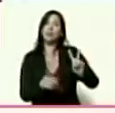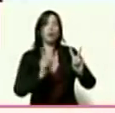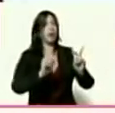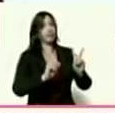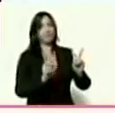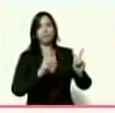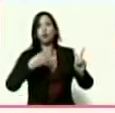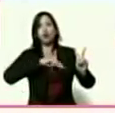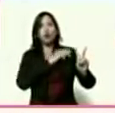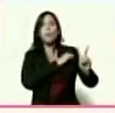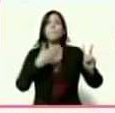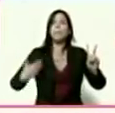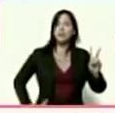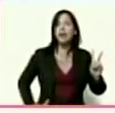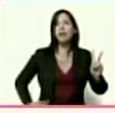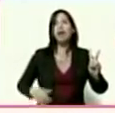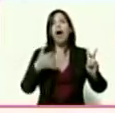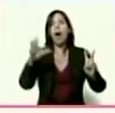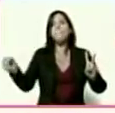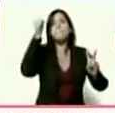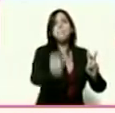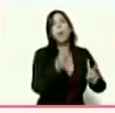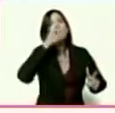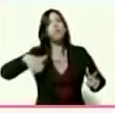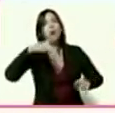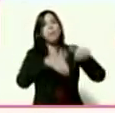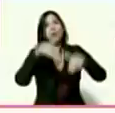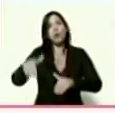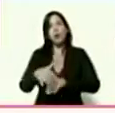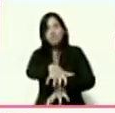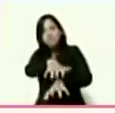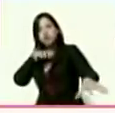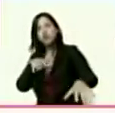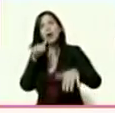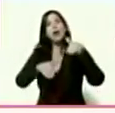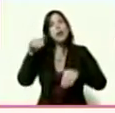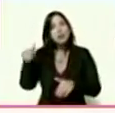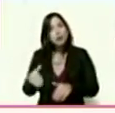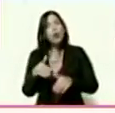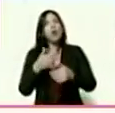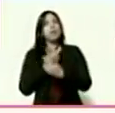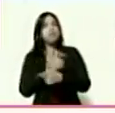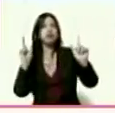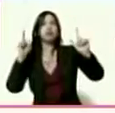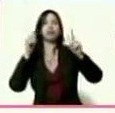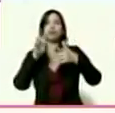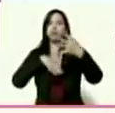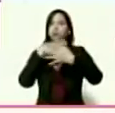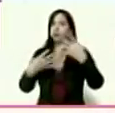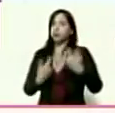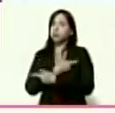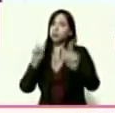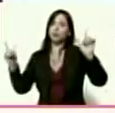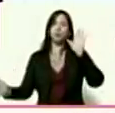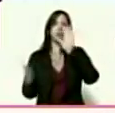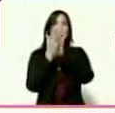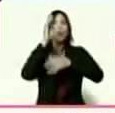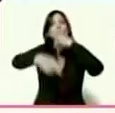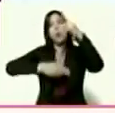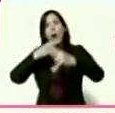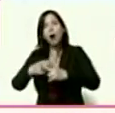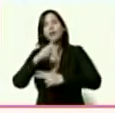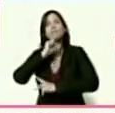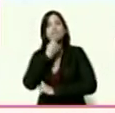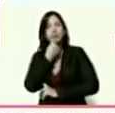los presidentes los pone el pueblo de Venezuela, en elecciones libres, transparentes, directas, universales